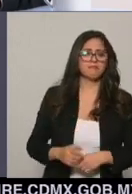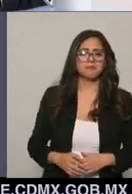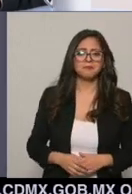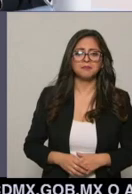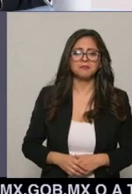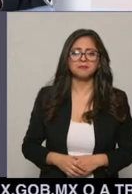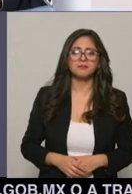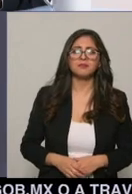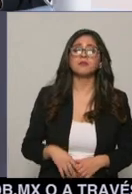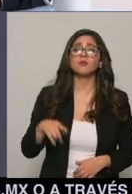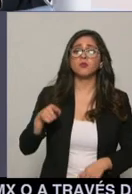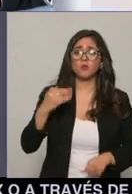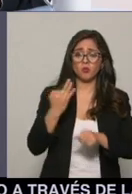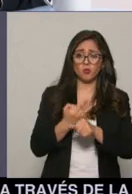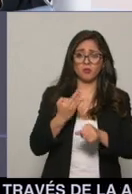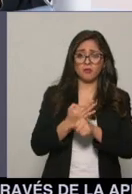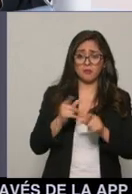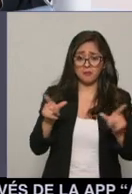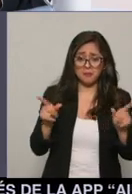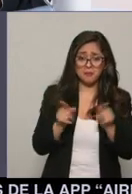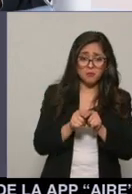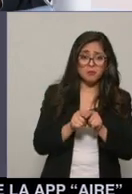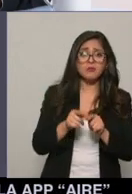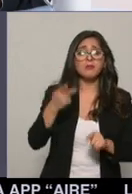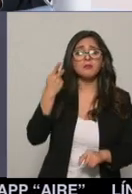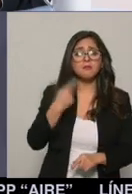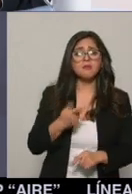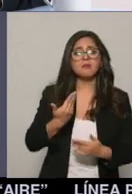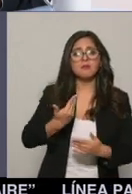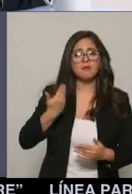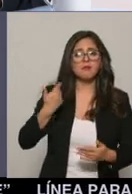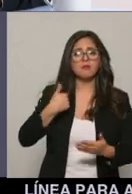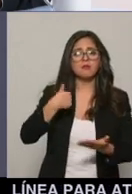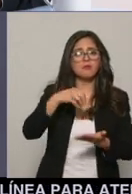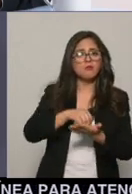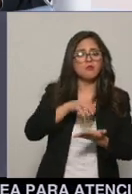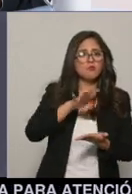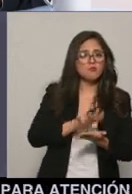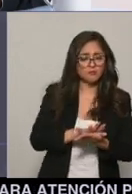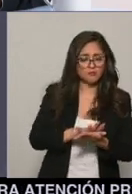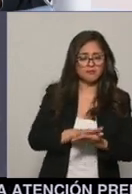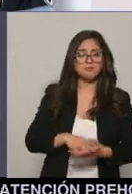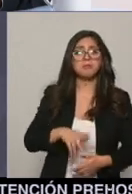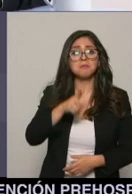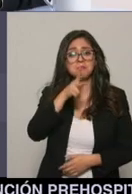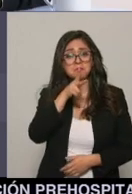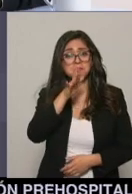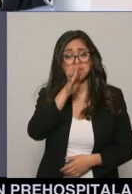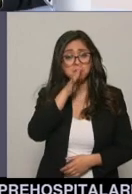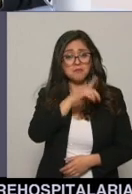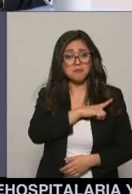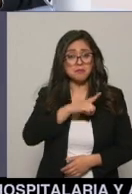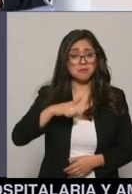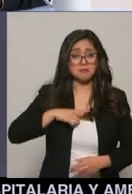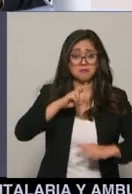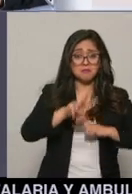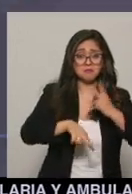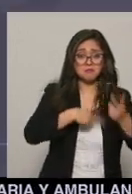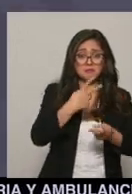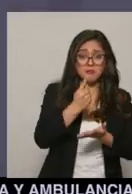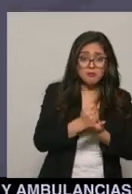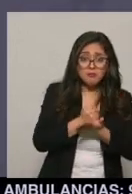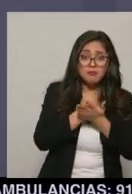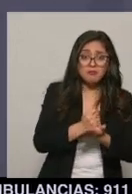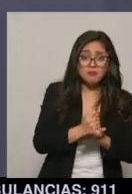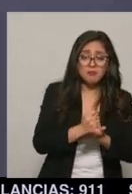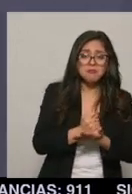pausa, regresamos en un momento más, no sin antes preguntarle un dato interesante. ¿También los padres deben ir a terapia? Por supuesto,